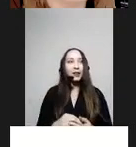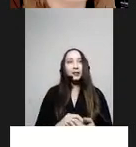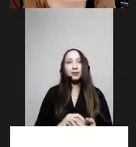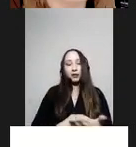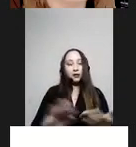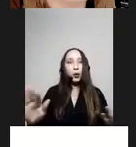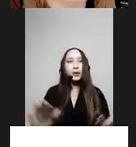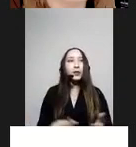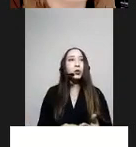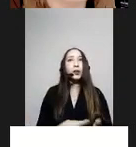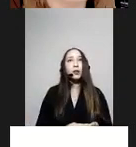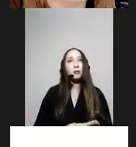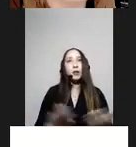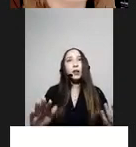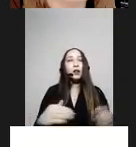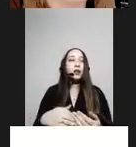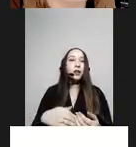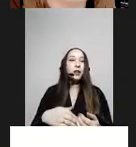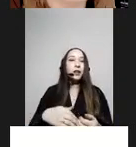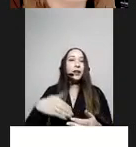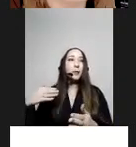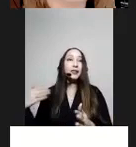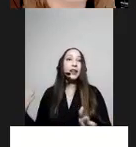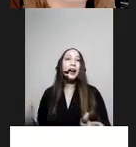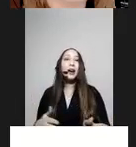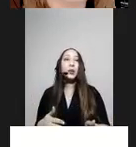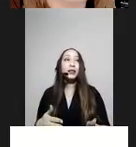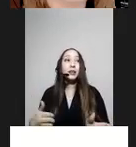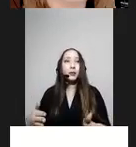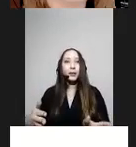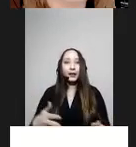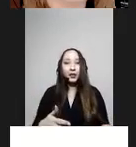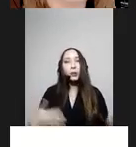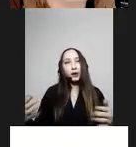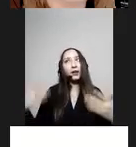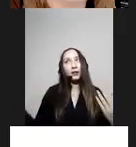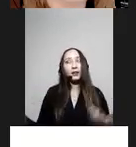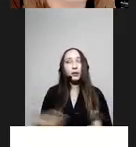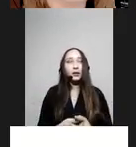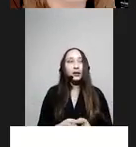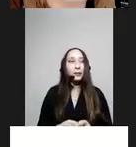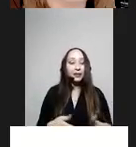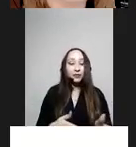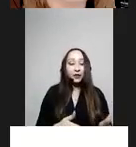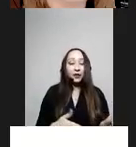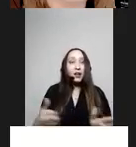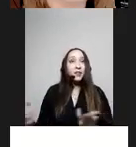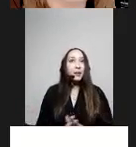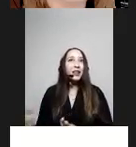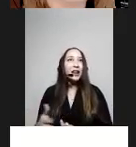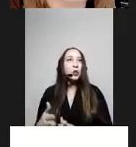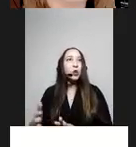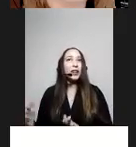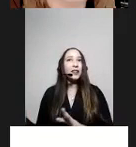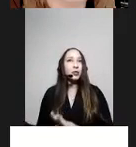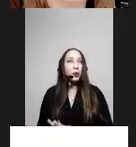organizativas suspendieron su puesto y ella fue pasada a una tienda por departamento porque de eso era la empresa. Y fue pasada